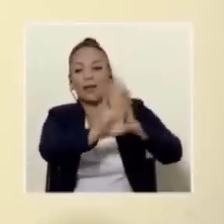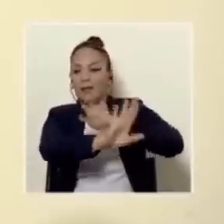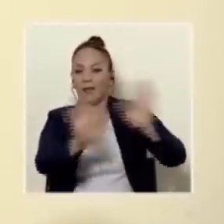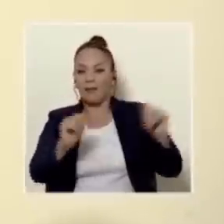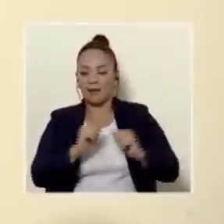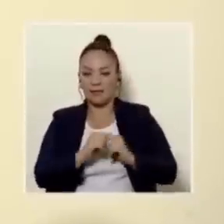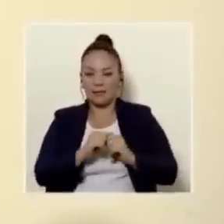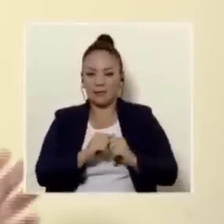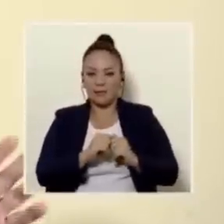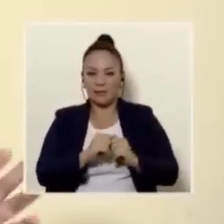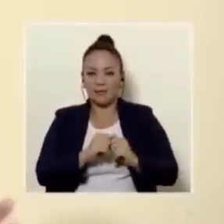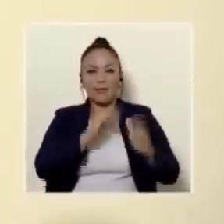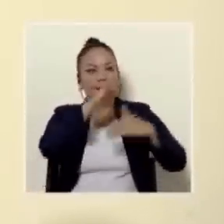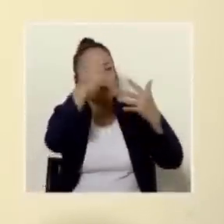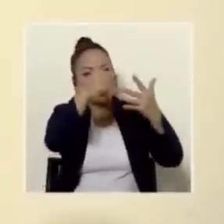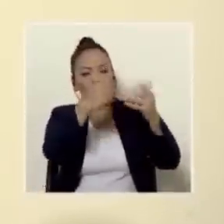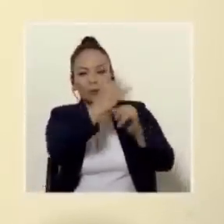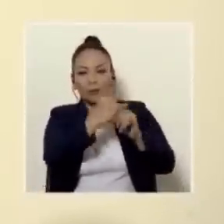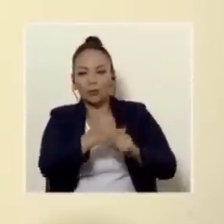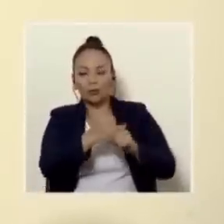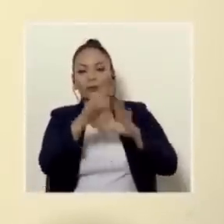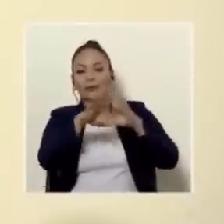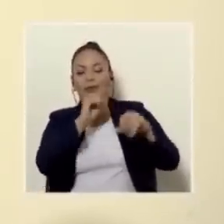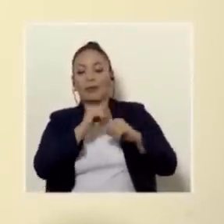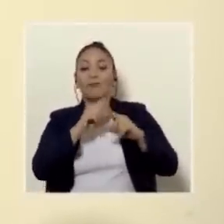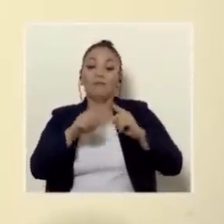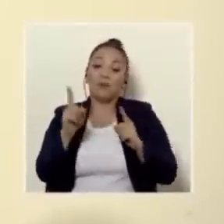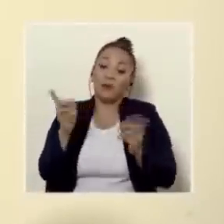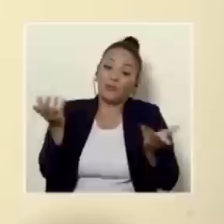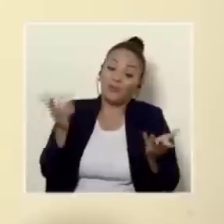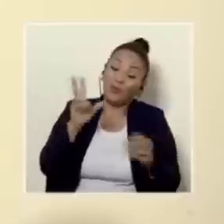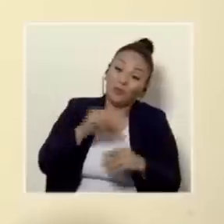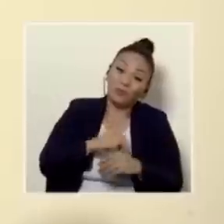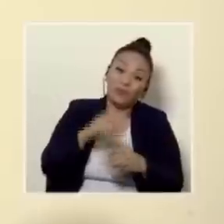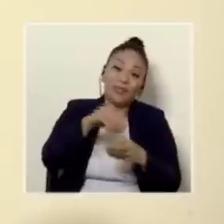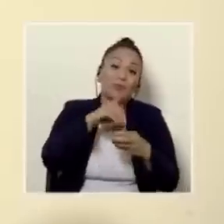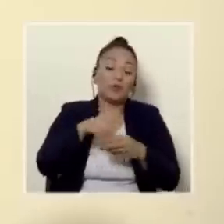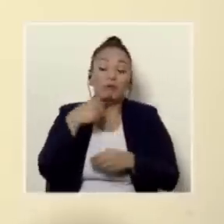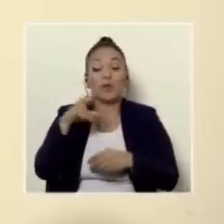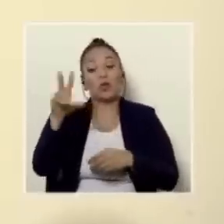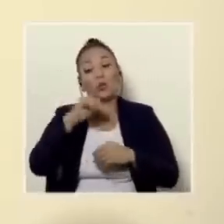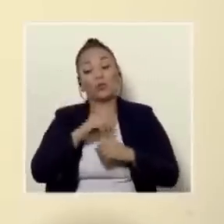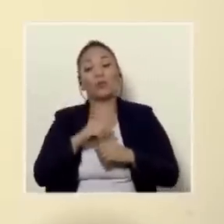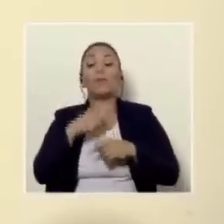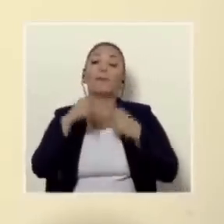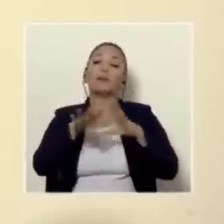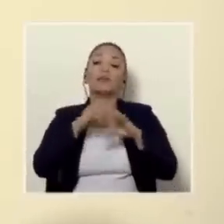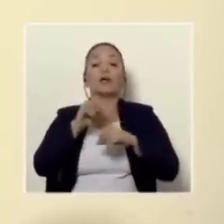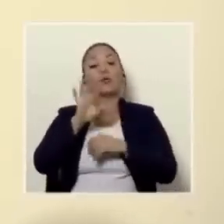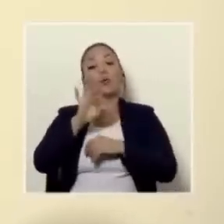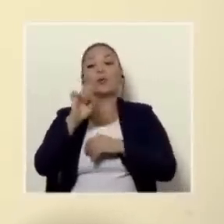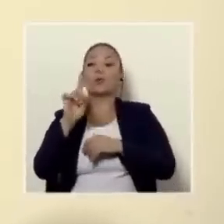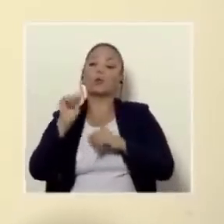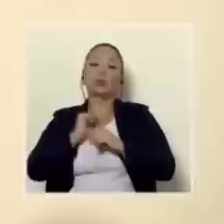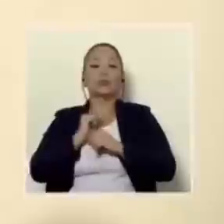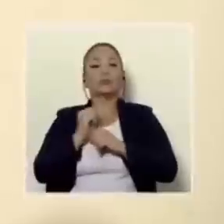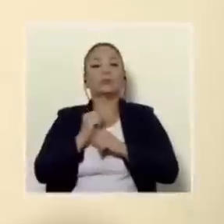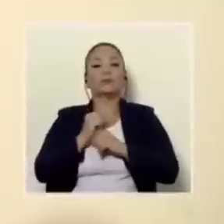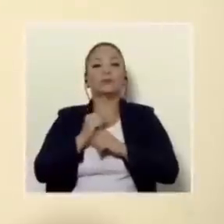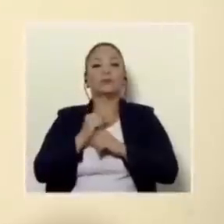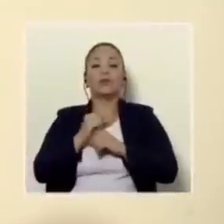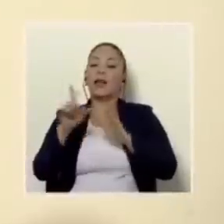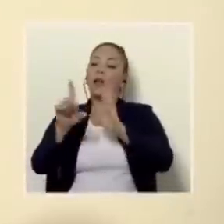todas estas salen. Pero no, los señores y señoras diputadas dijeron, vamos a sacar al 911 por una